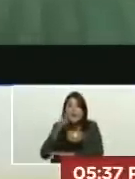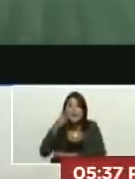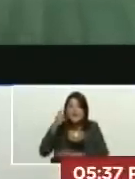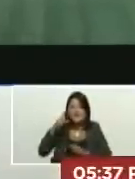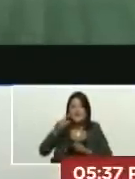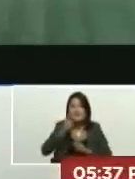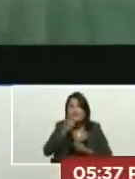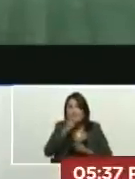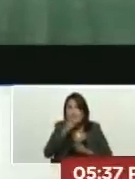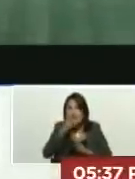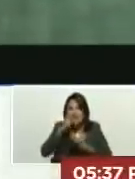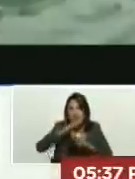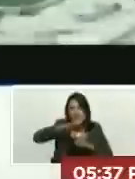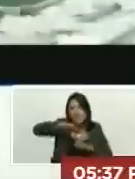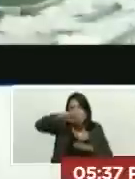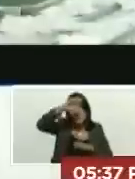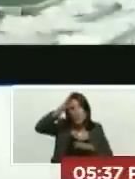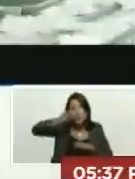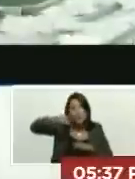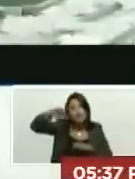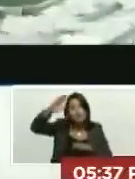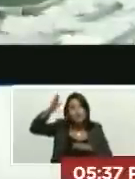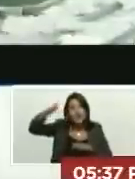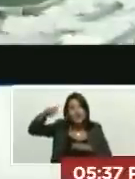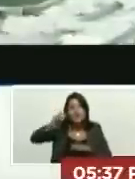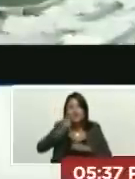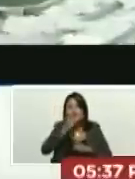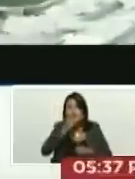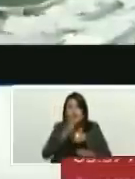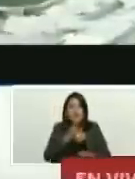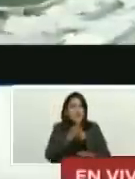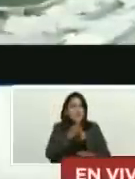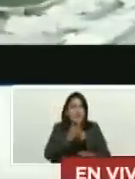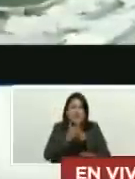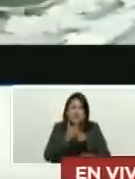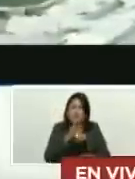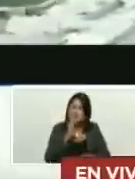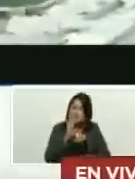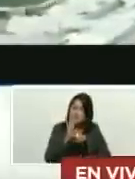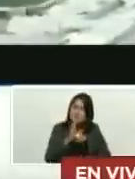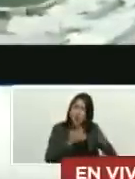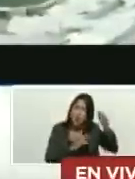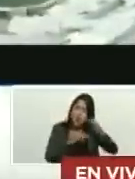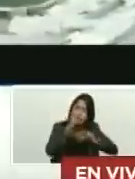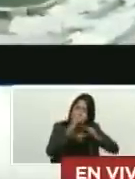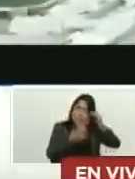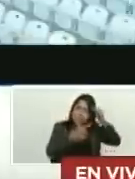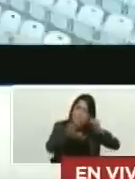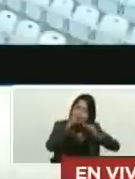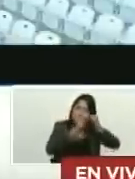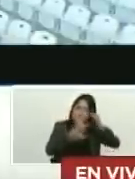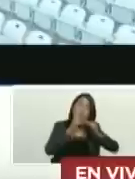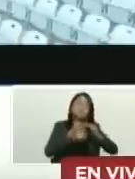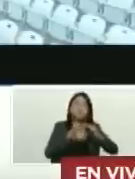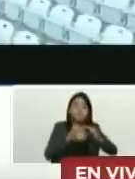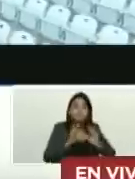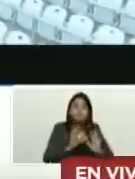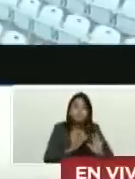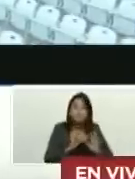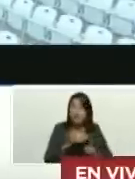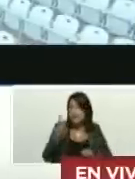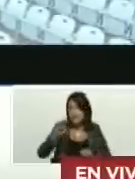es un concepto hermoso que le hemos regalado a la Gran Caracas. Y ese estadio monumental, me decían